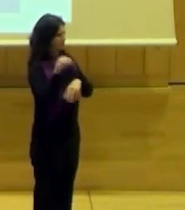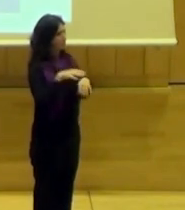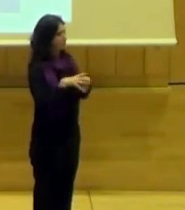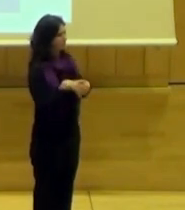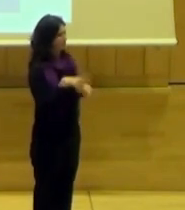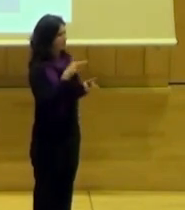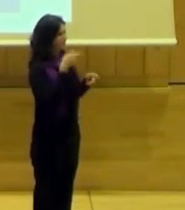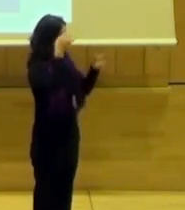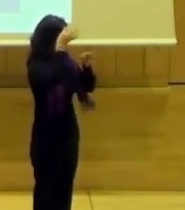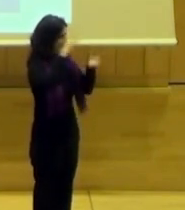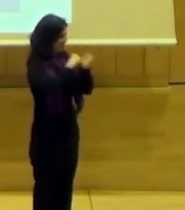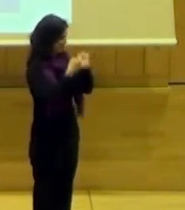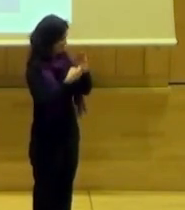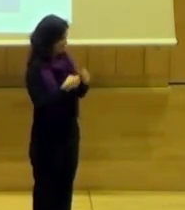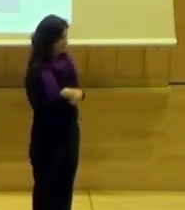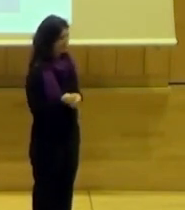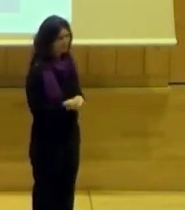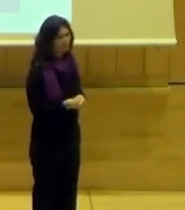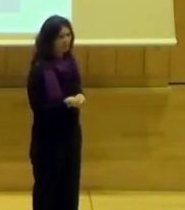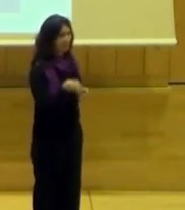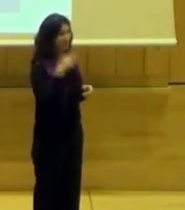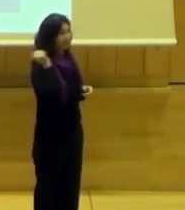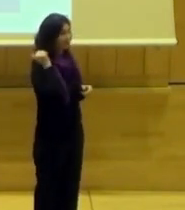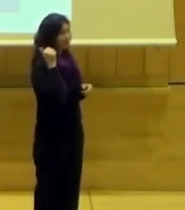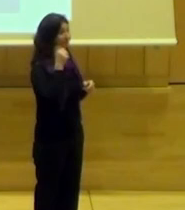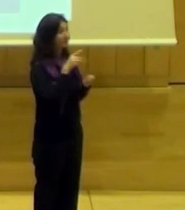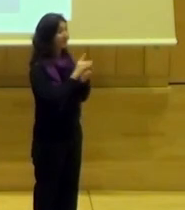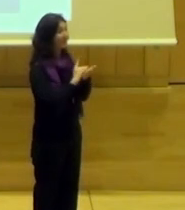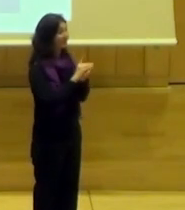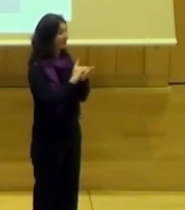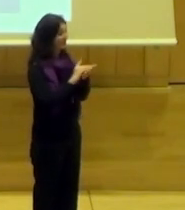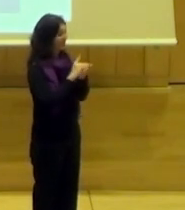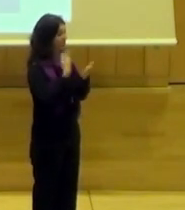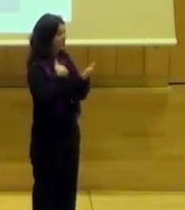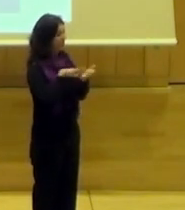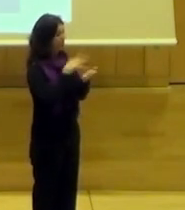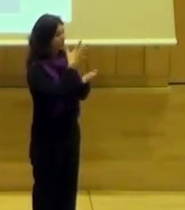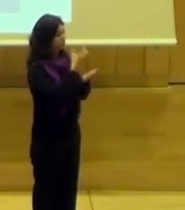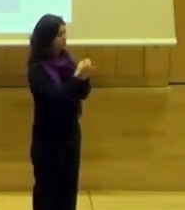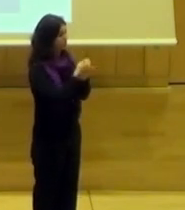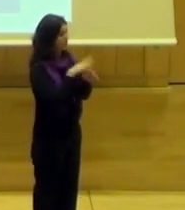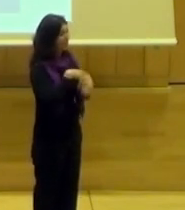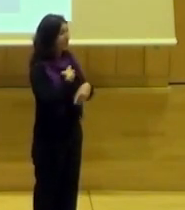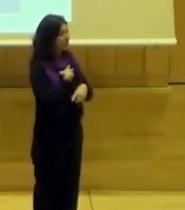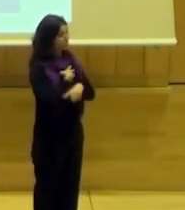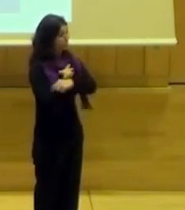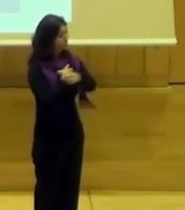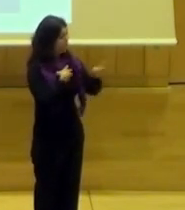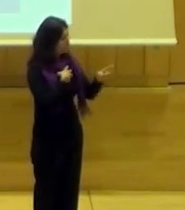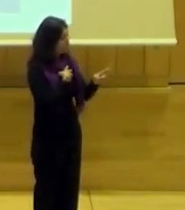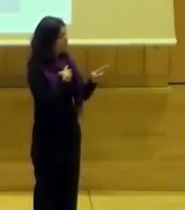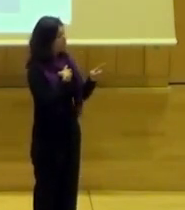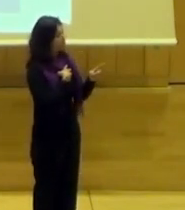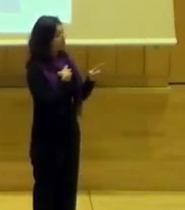Por si quieres detalles técnicos. Pasamos, por favor. Y tenemos aquí los datos interoperables. Hemos cargado para los funcionarios ahí